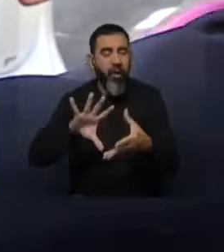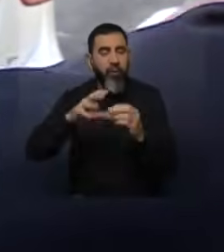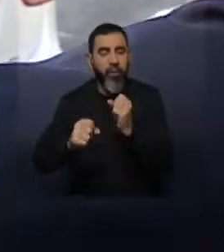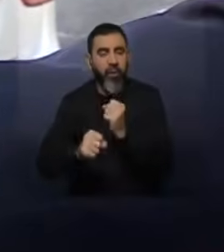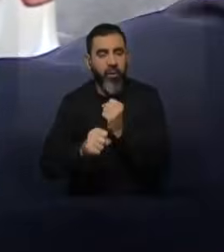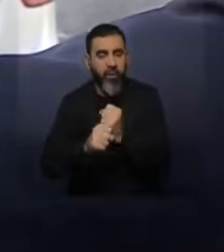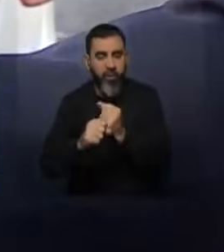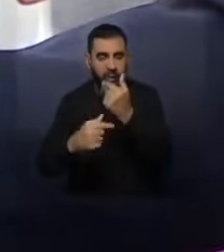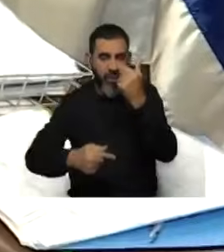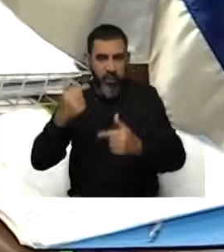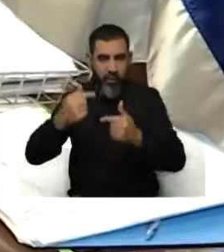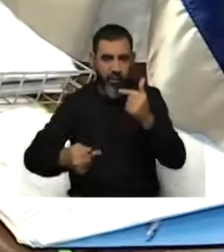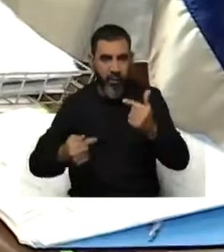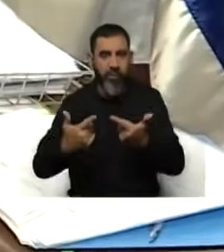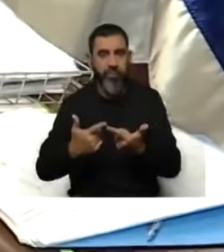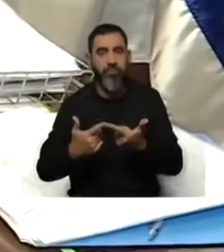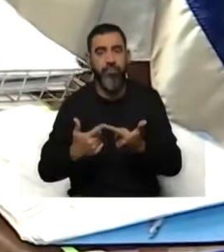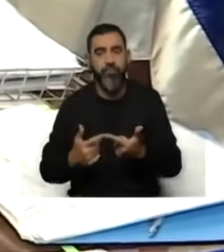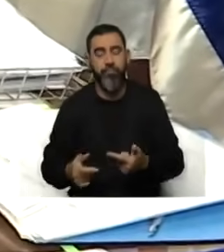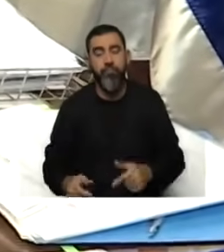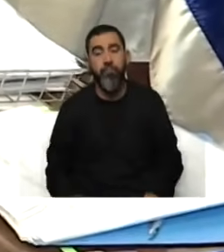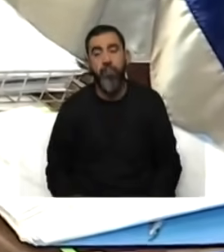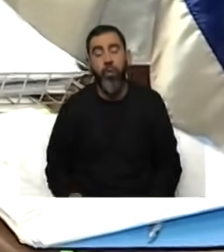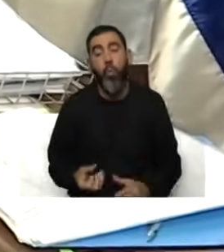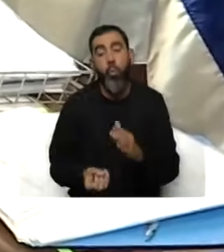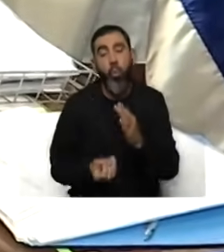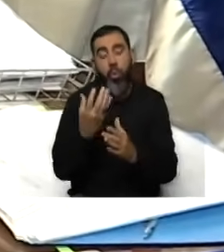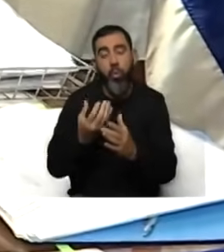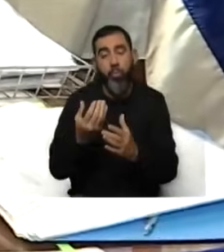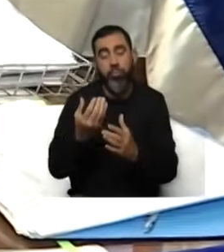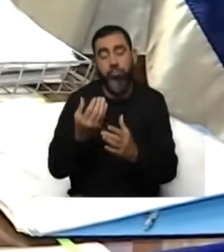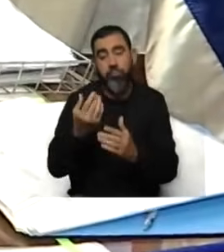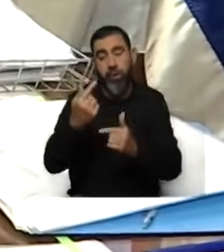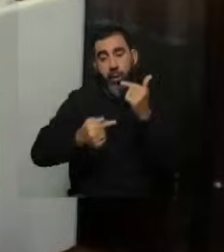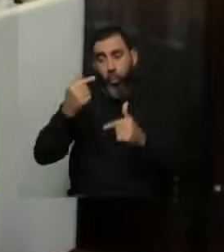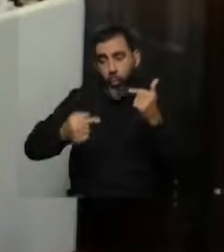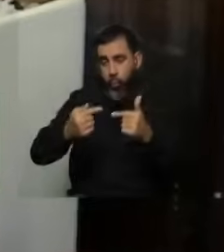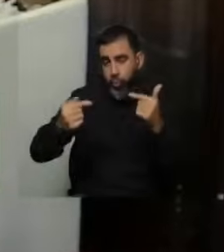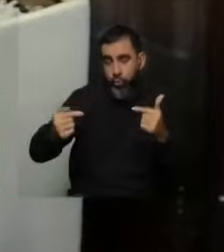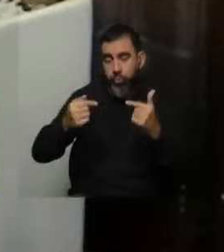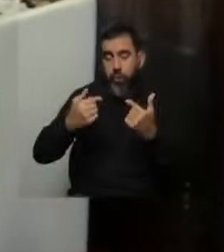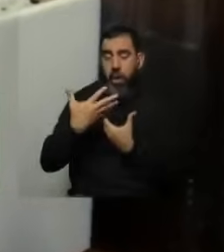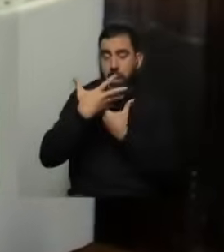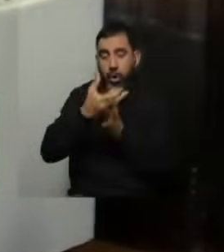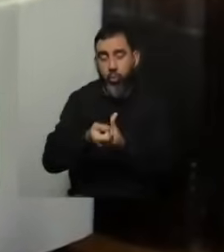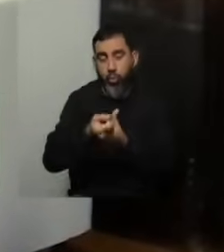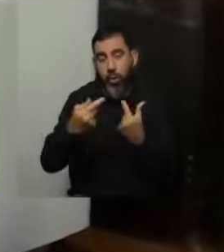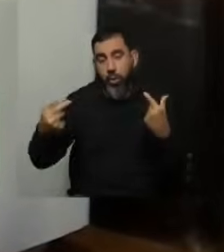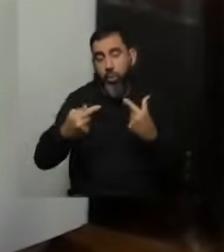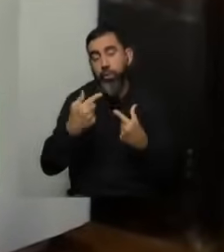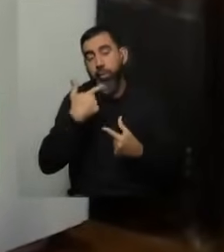trabajo son eh quizás nuevos recursos eh que van a ayudar al combate a